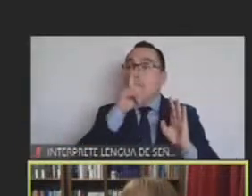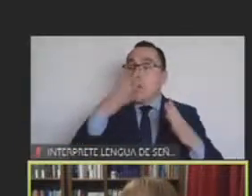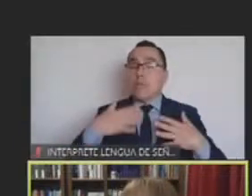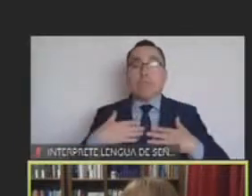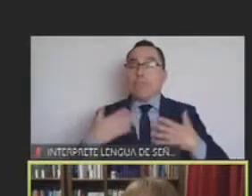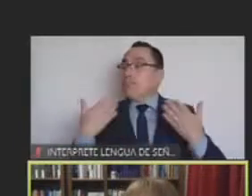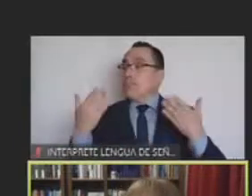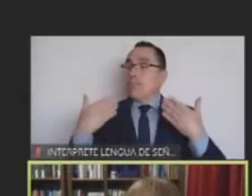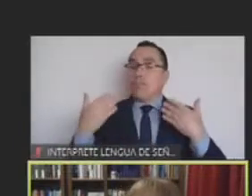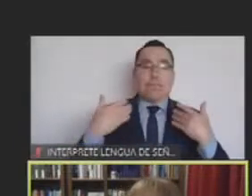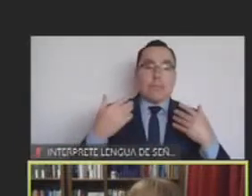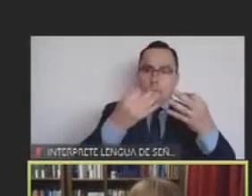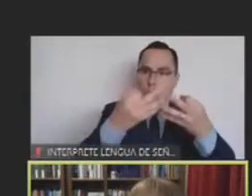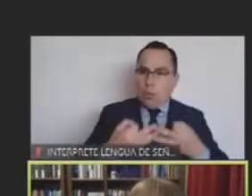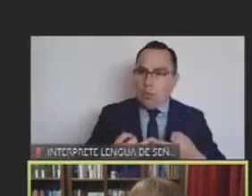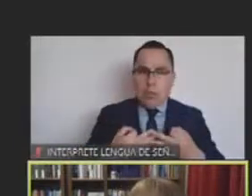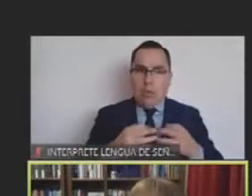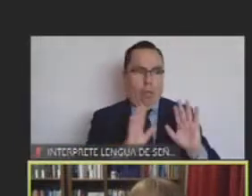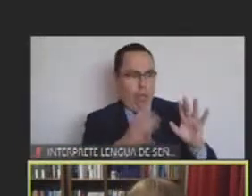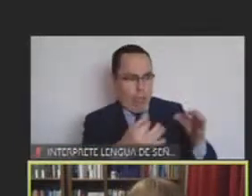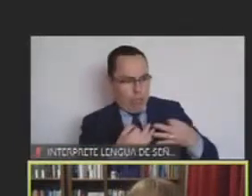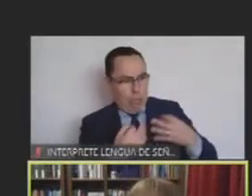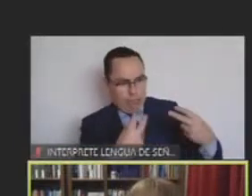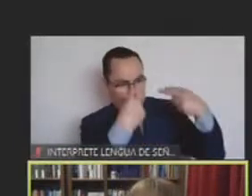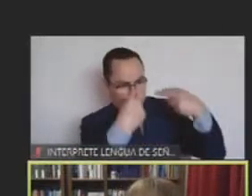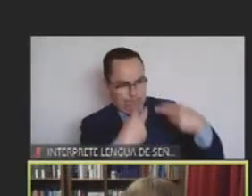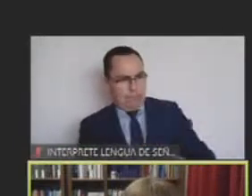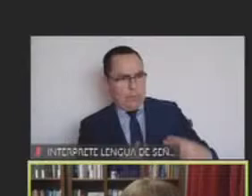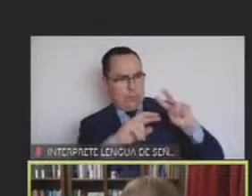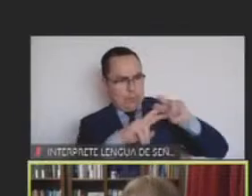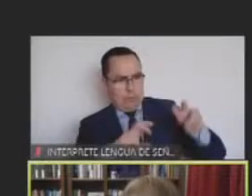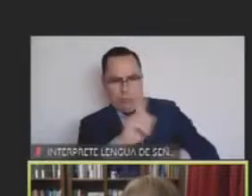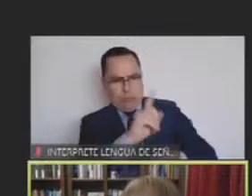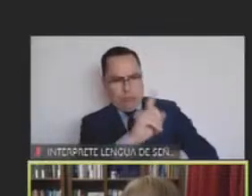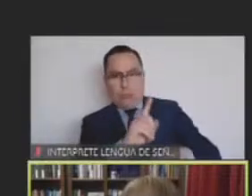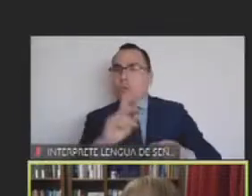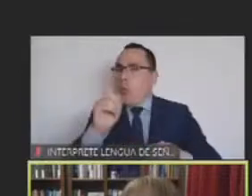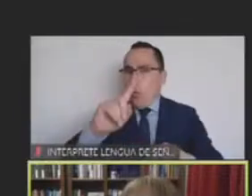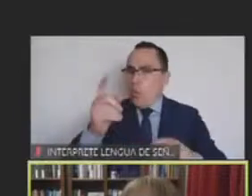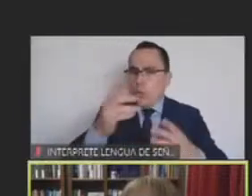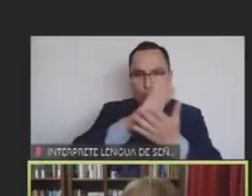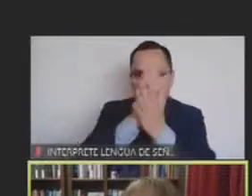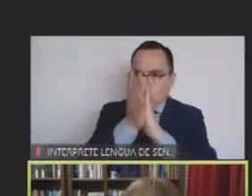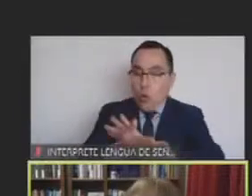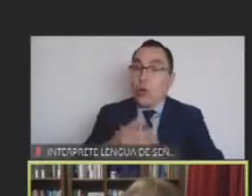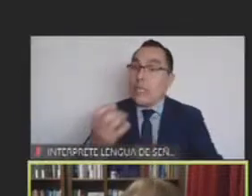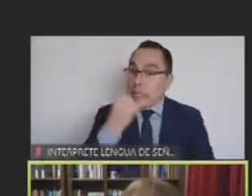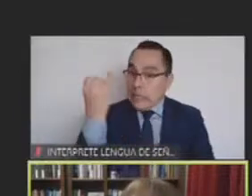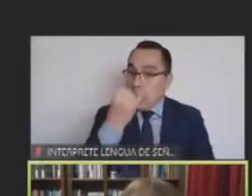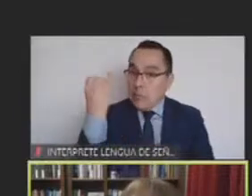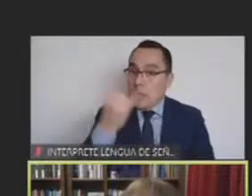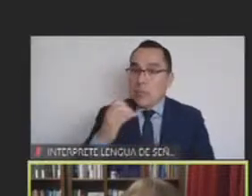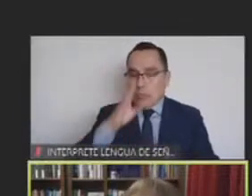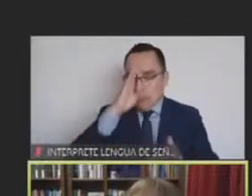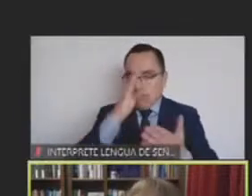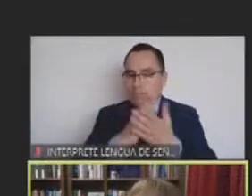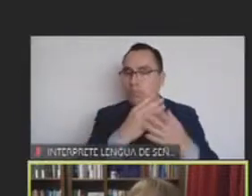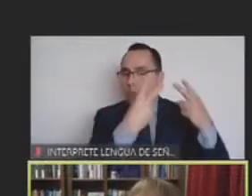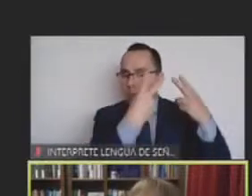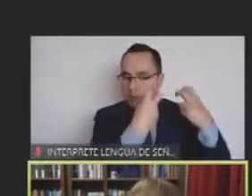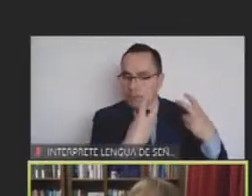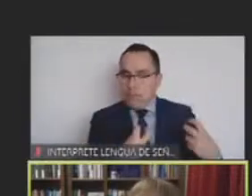de la accountability, del escrutinio que la ciudadanía puede hacer sobre ellos. Pero sí son independientes desde el punto de vista que el escrutinio se